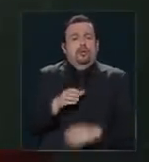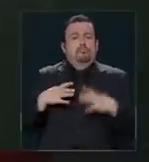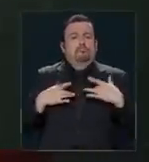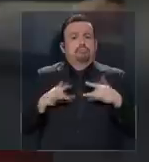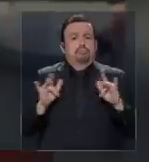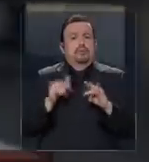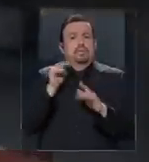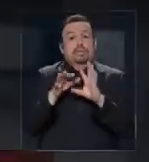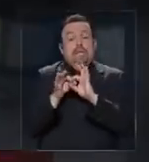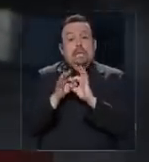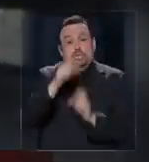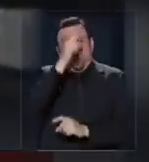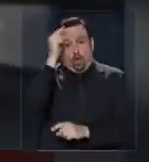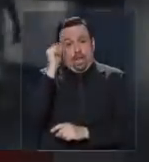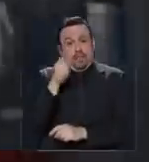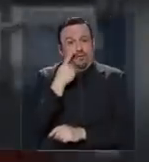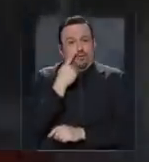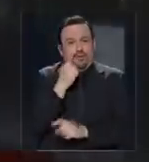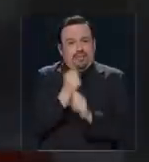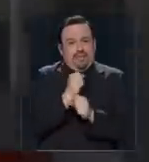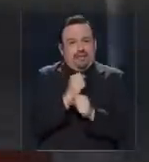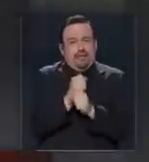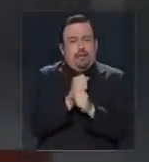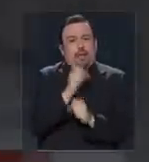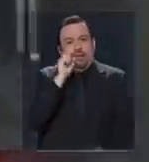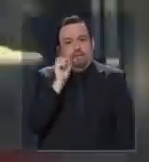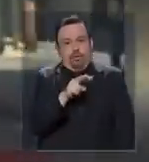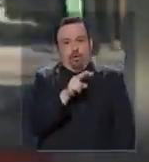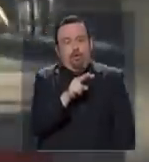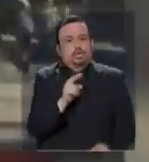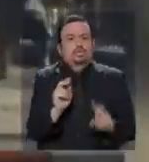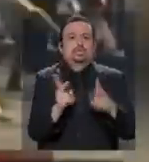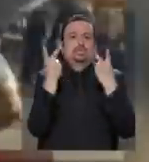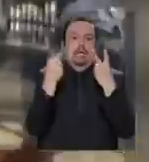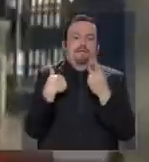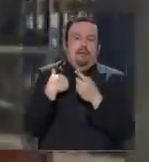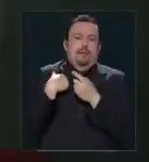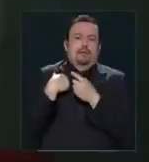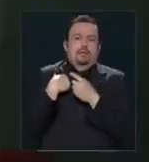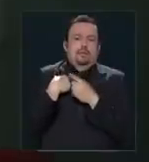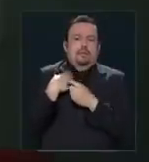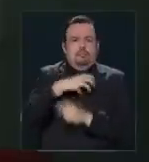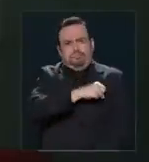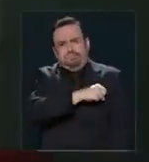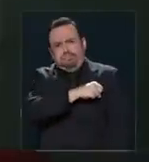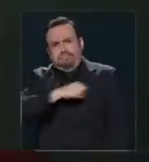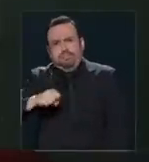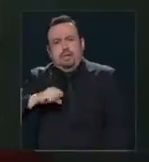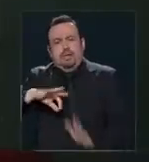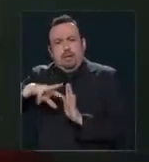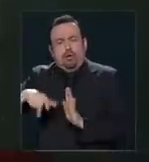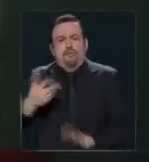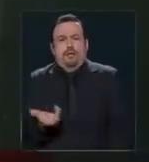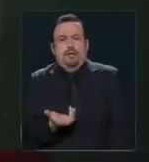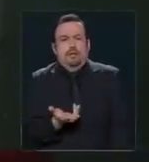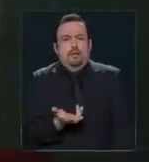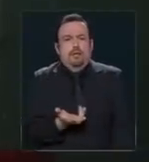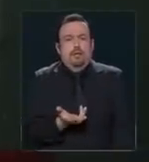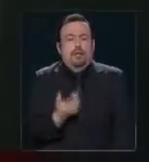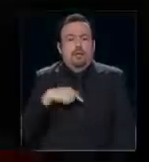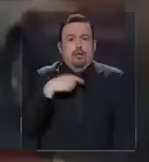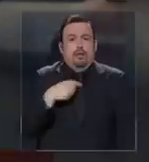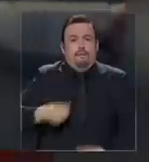gracias al colectivo, él me salvó, porque si no, él me iba a arrastrar o iba a correr